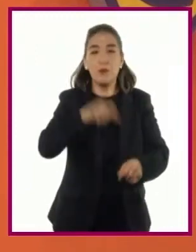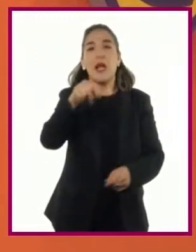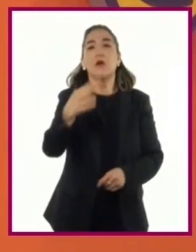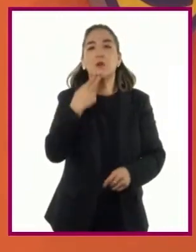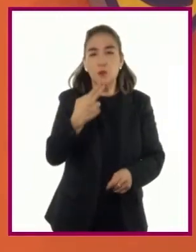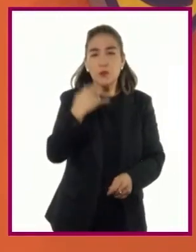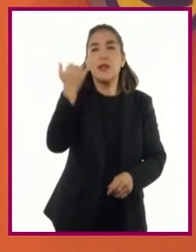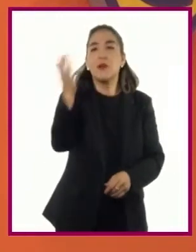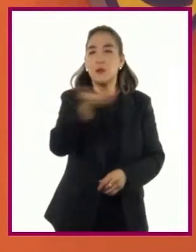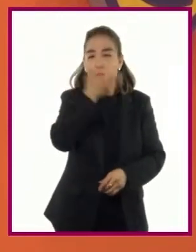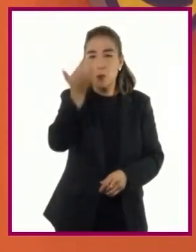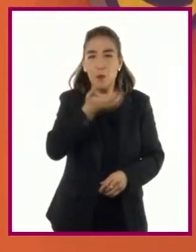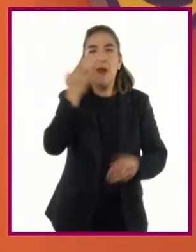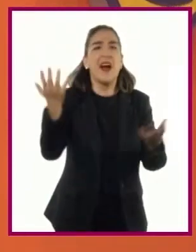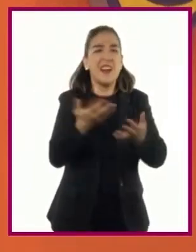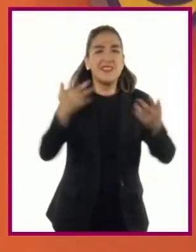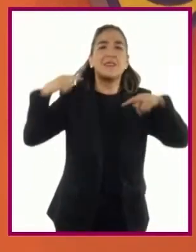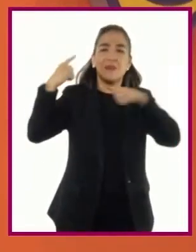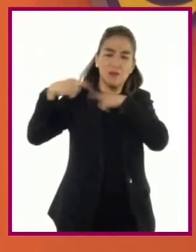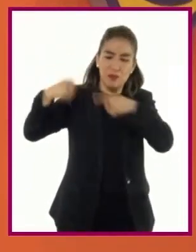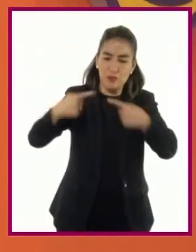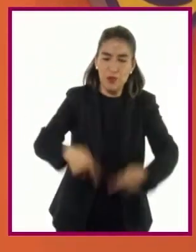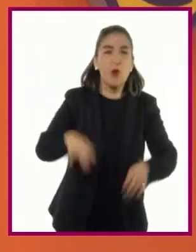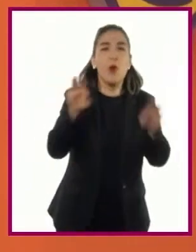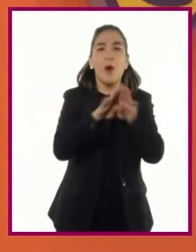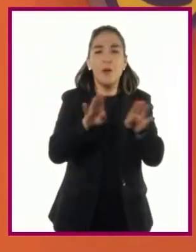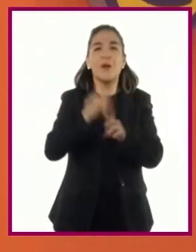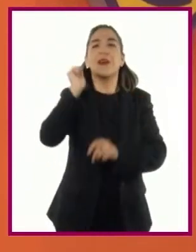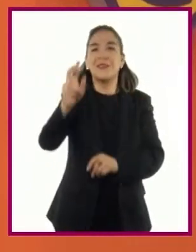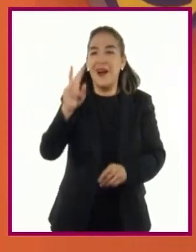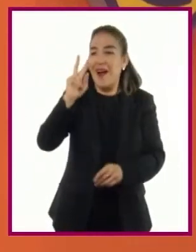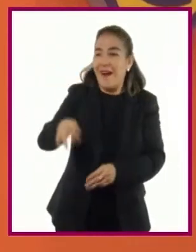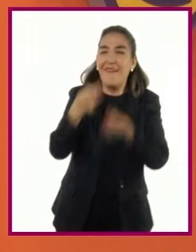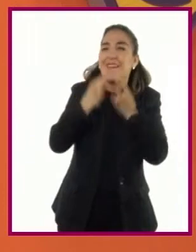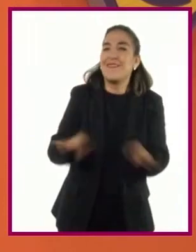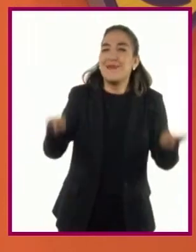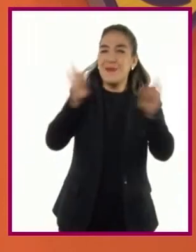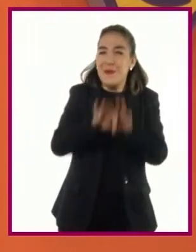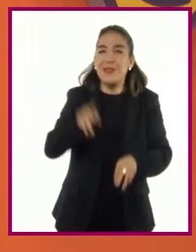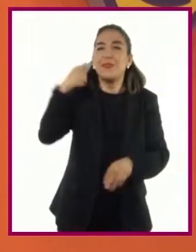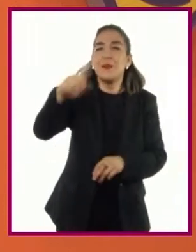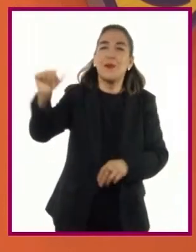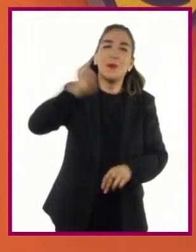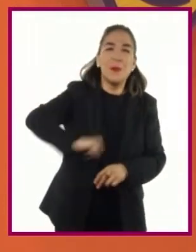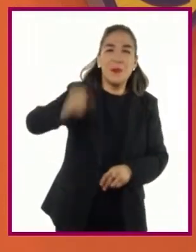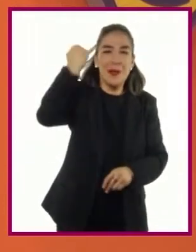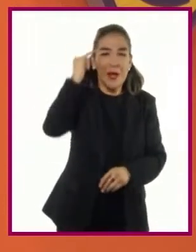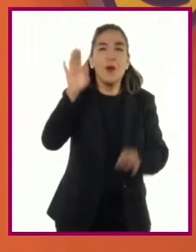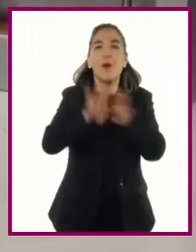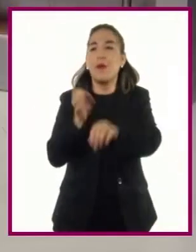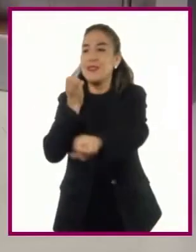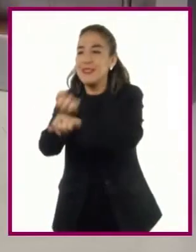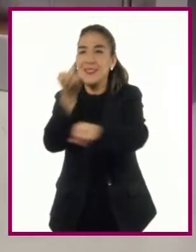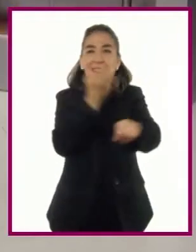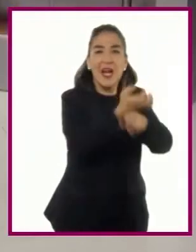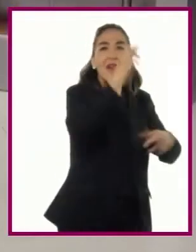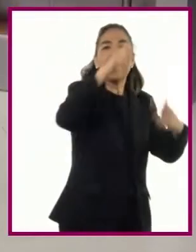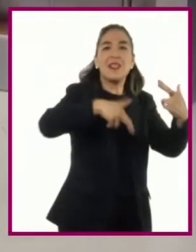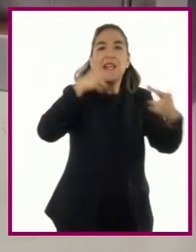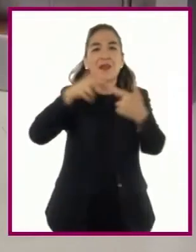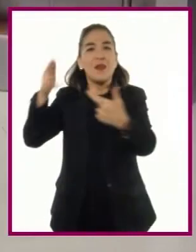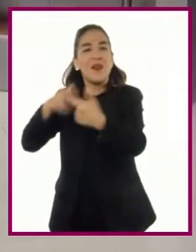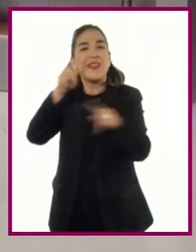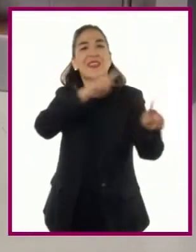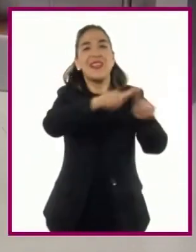y costumbres reflejan el conocimiento ancestral que varía de región en región o de estado a estado. Desde